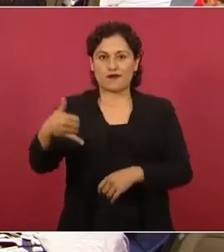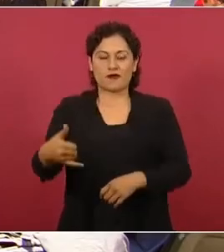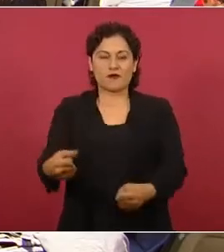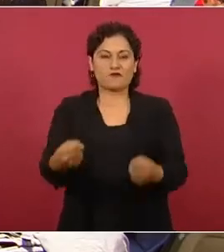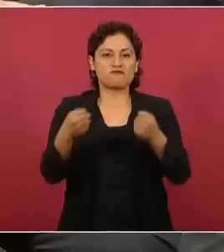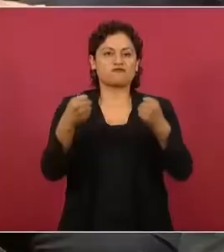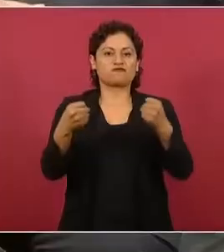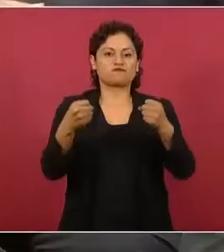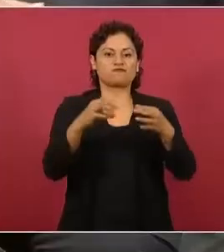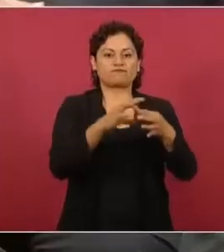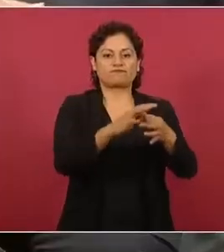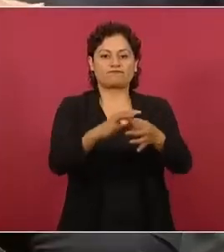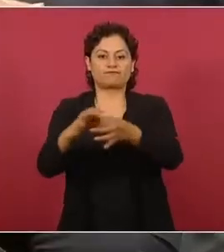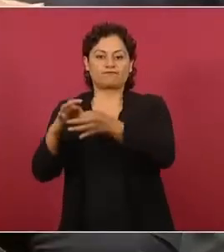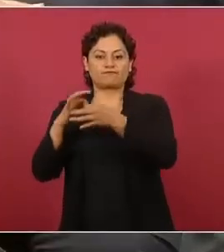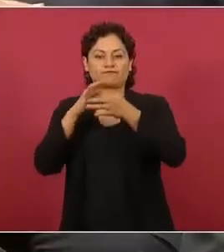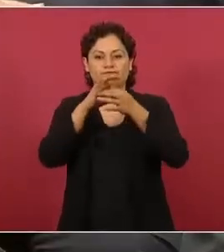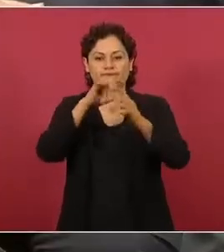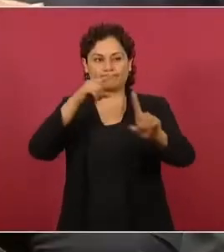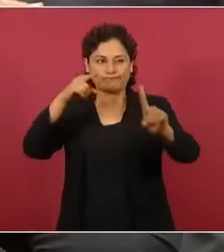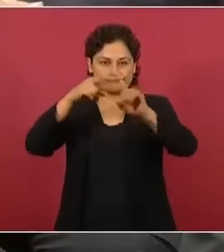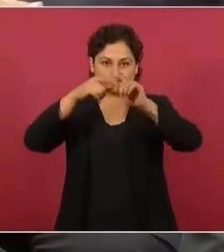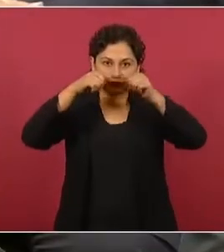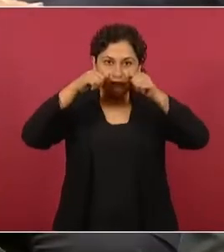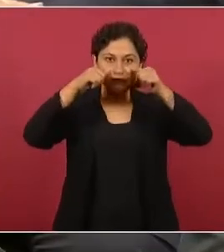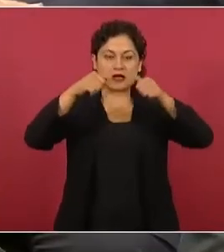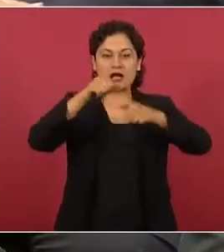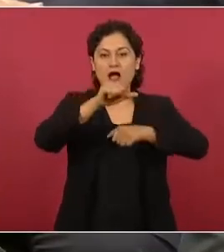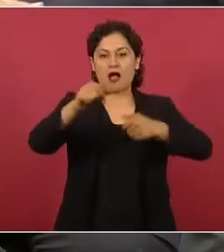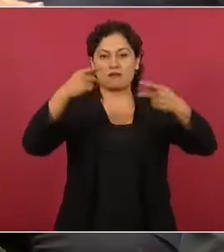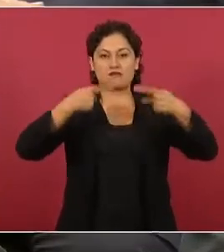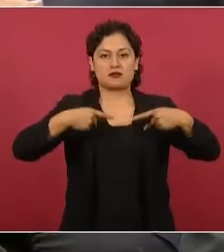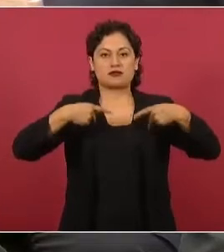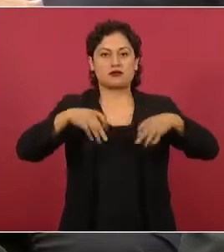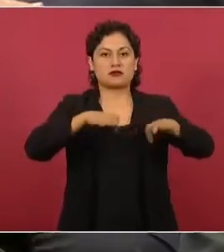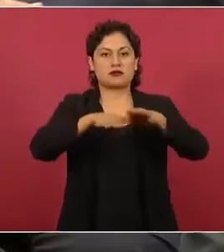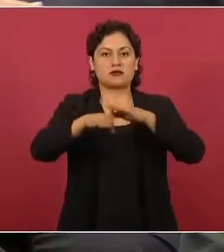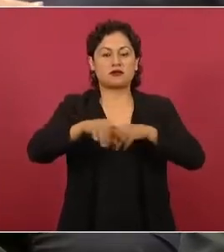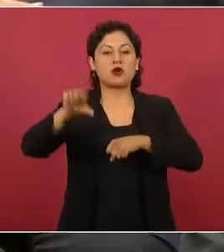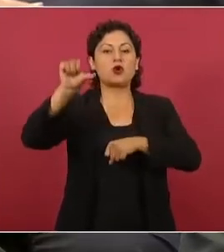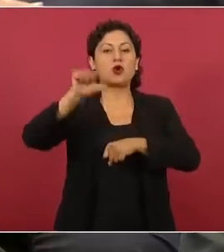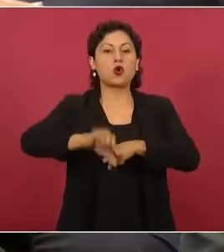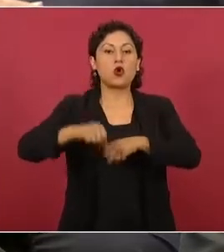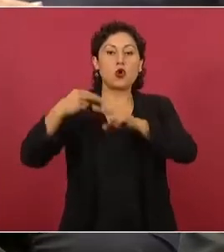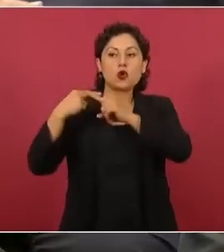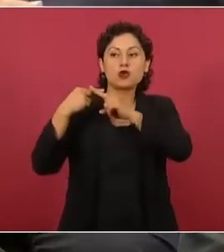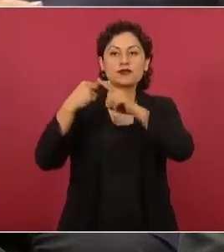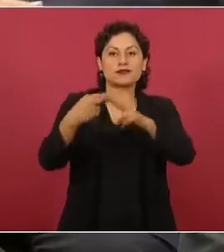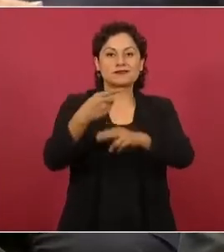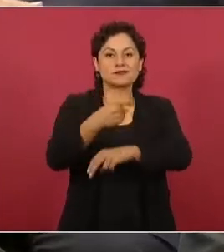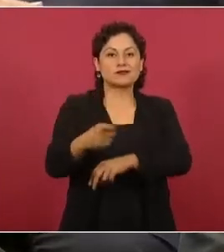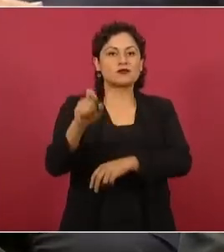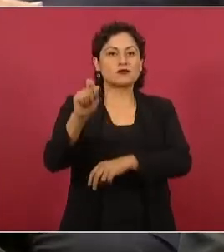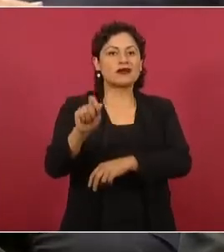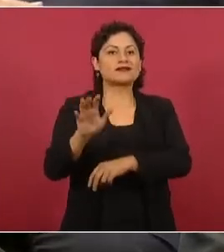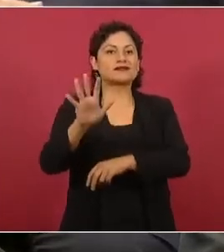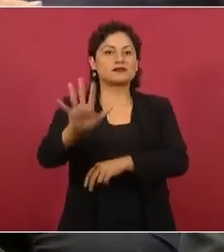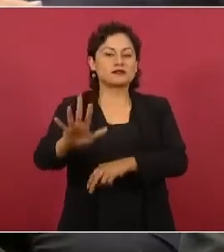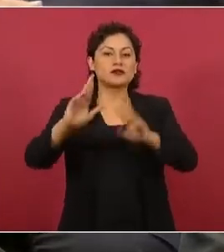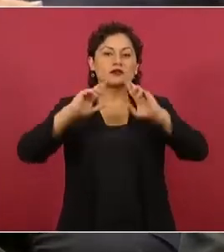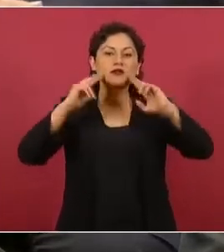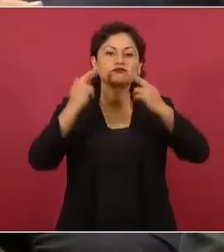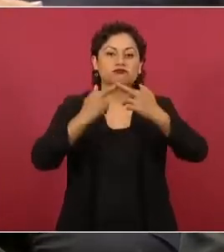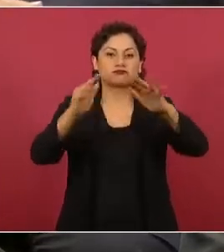y más que nunca al servicio de los trabajadores. En esta sesión ordinaria número 125 de la